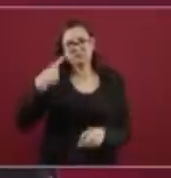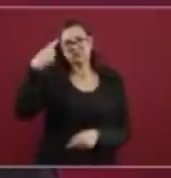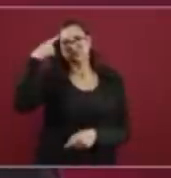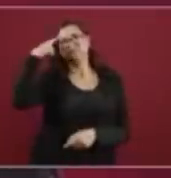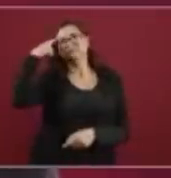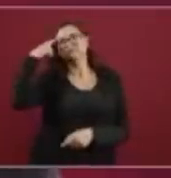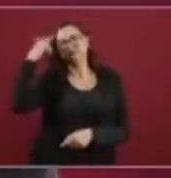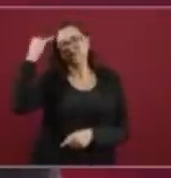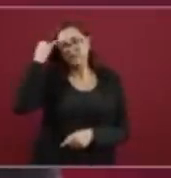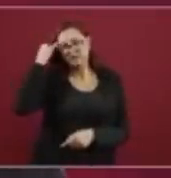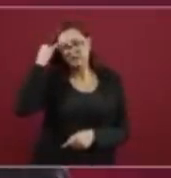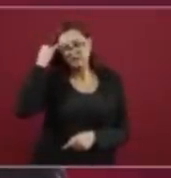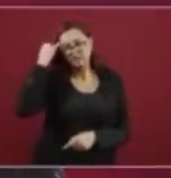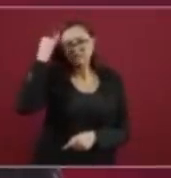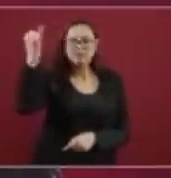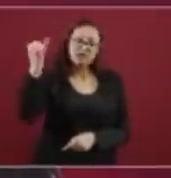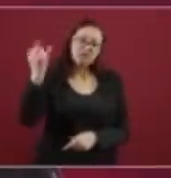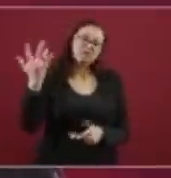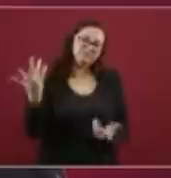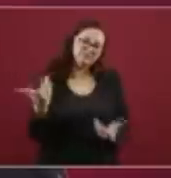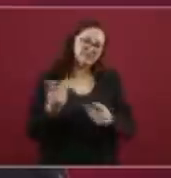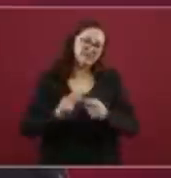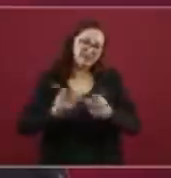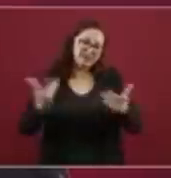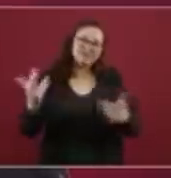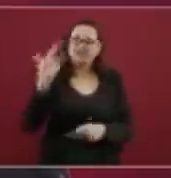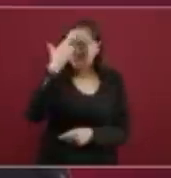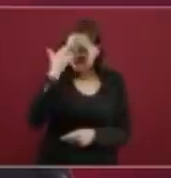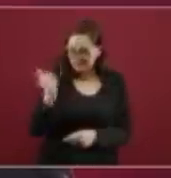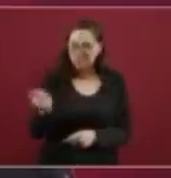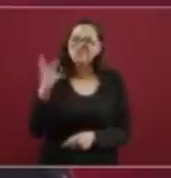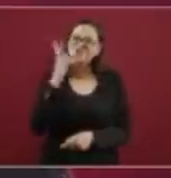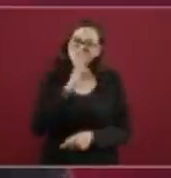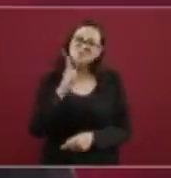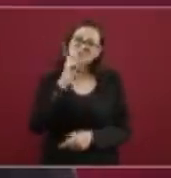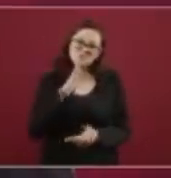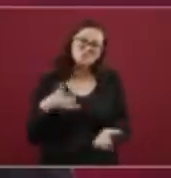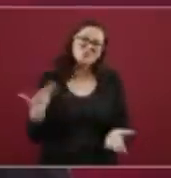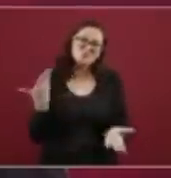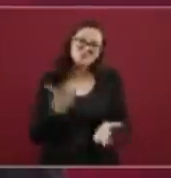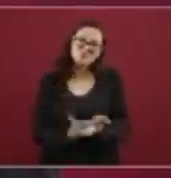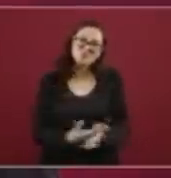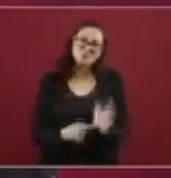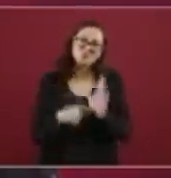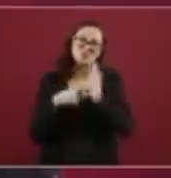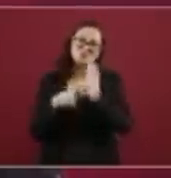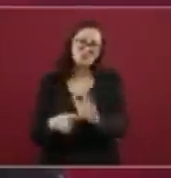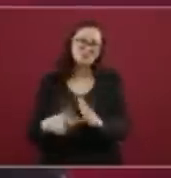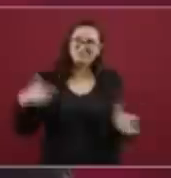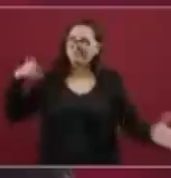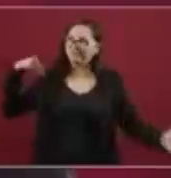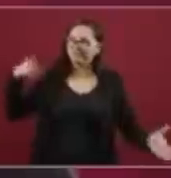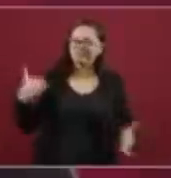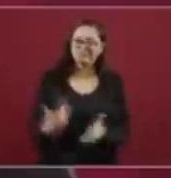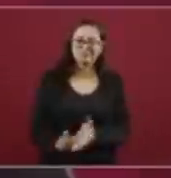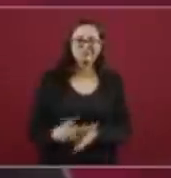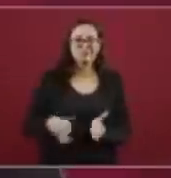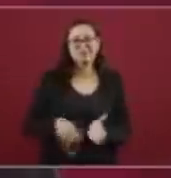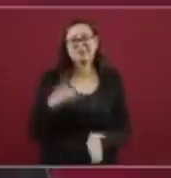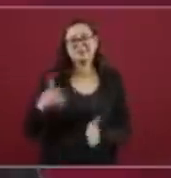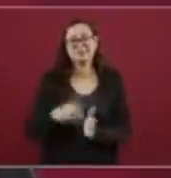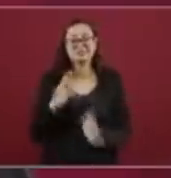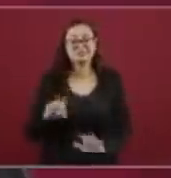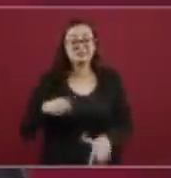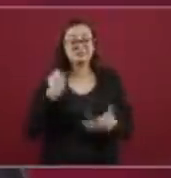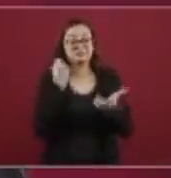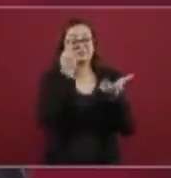y hay pruebas de que así ha sucedido, de que no llega el